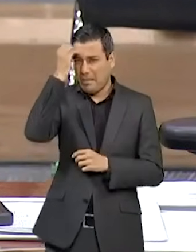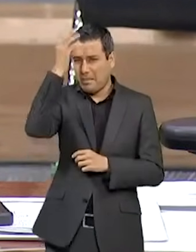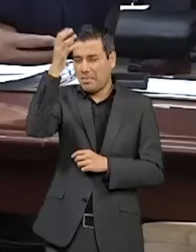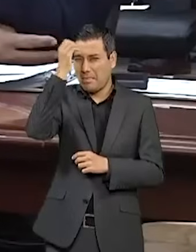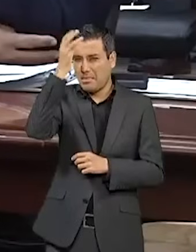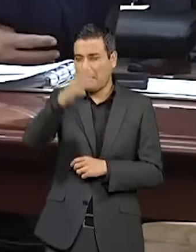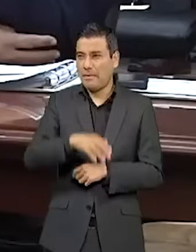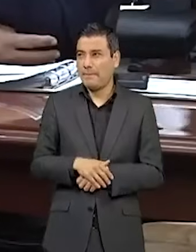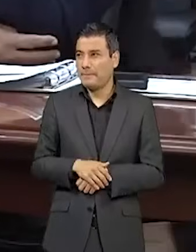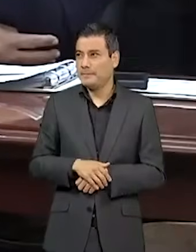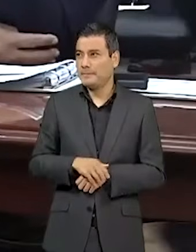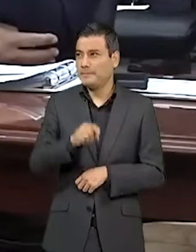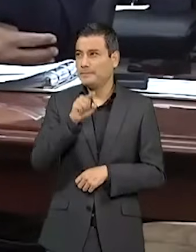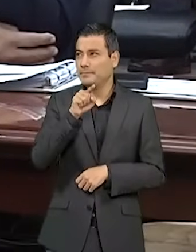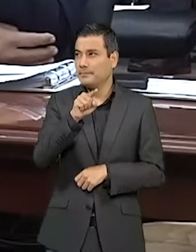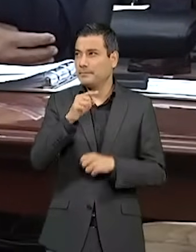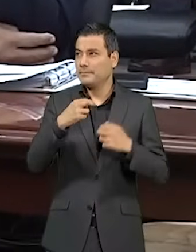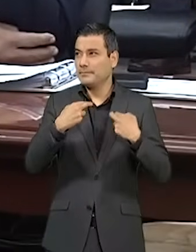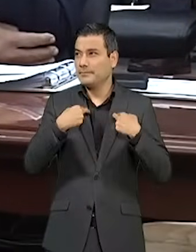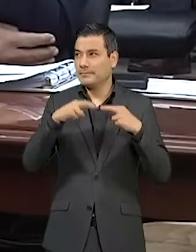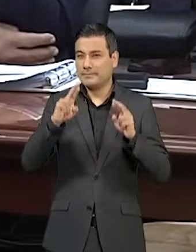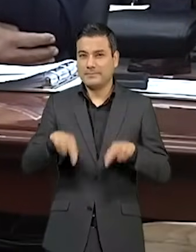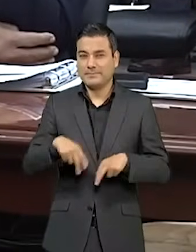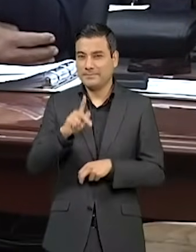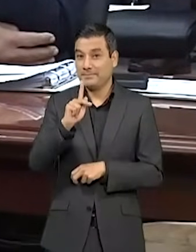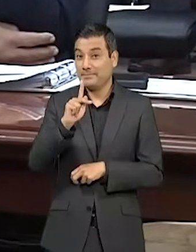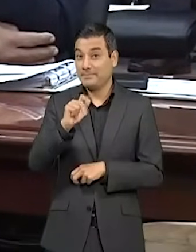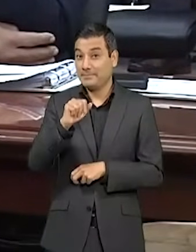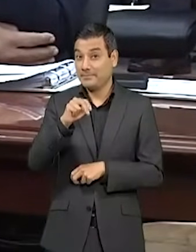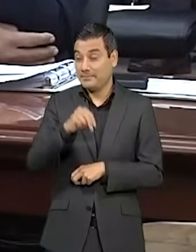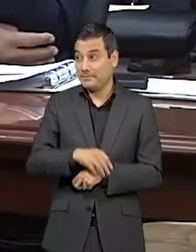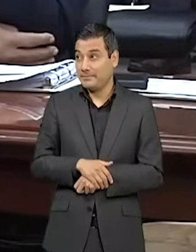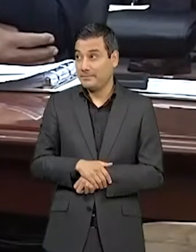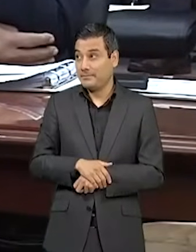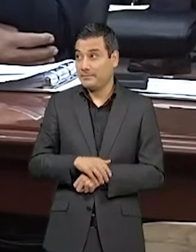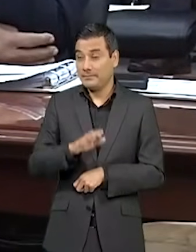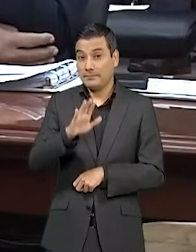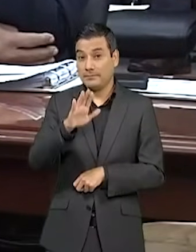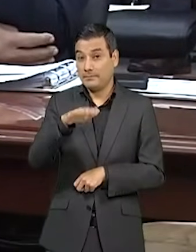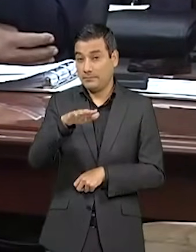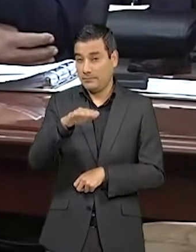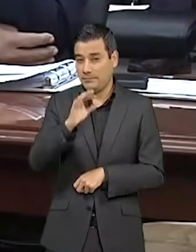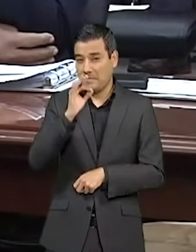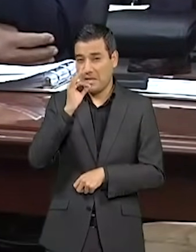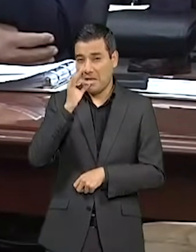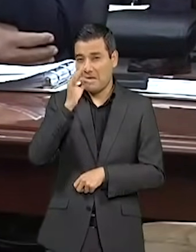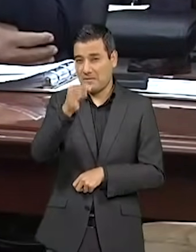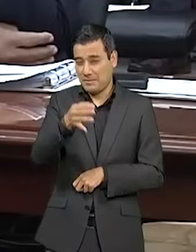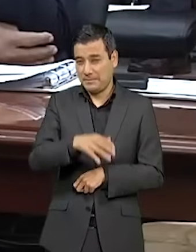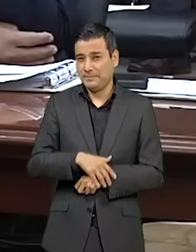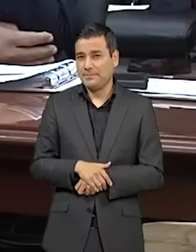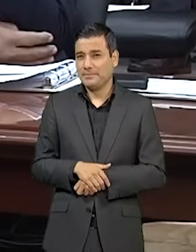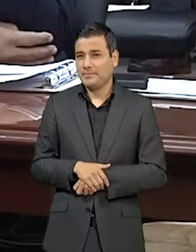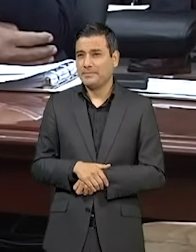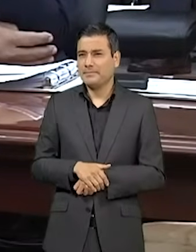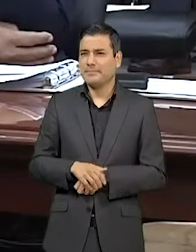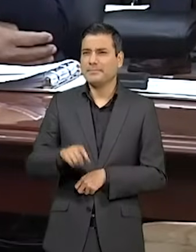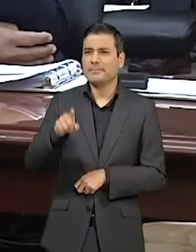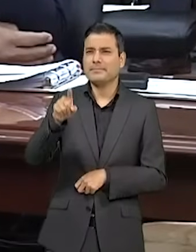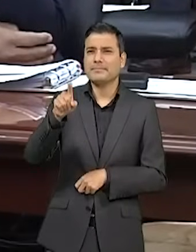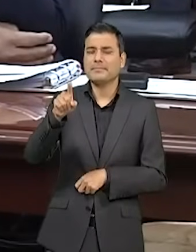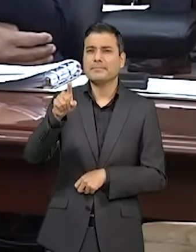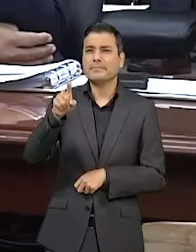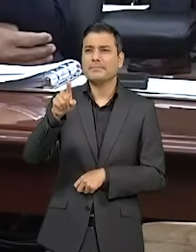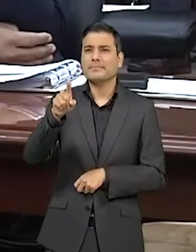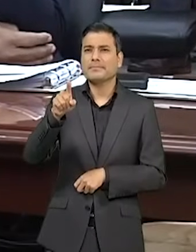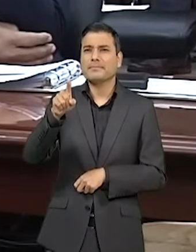usted, señor representante de Acción Nacional, cuántas mansiones tiene la residencia